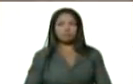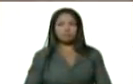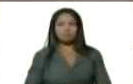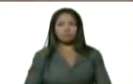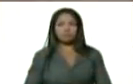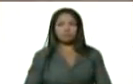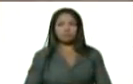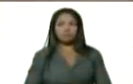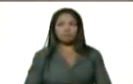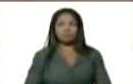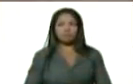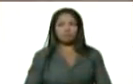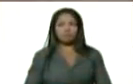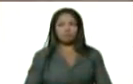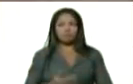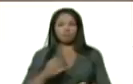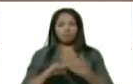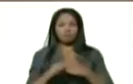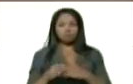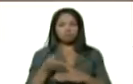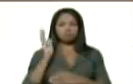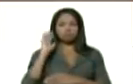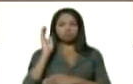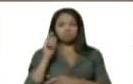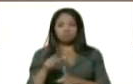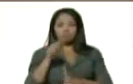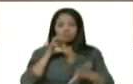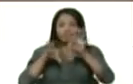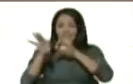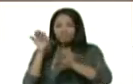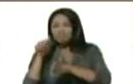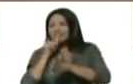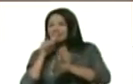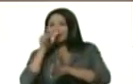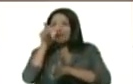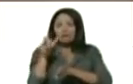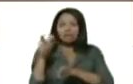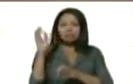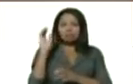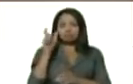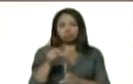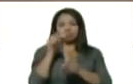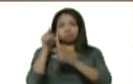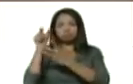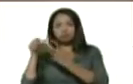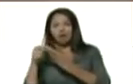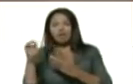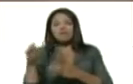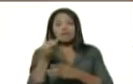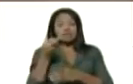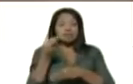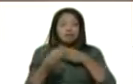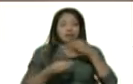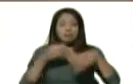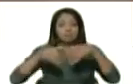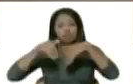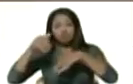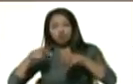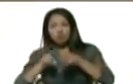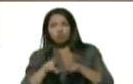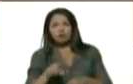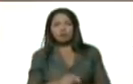He dicho que tenemos que ir a la elección de los candidatos y candidatas, a su selección. Tenemos